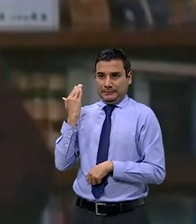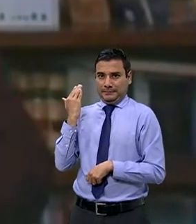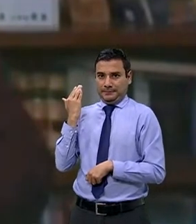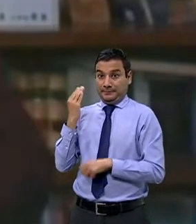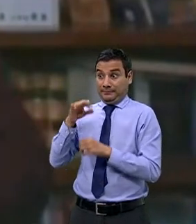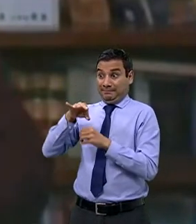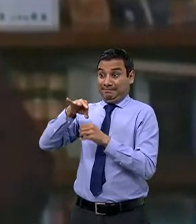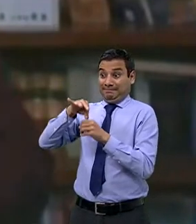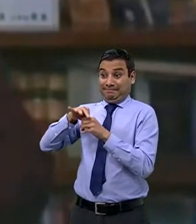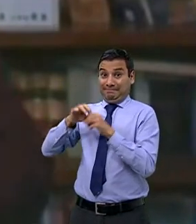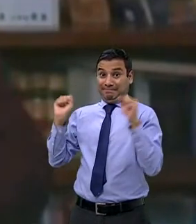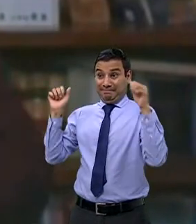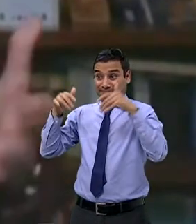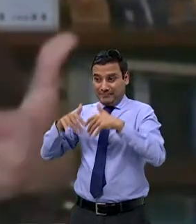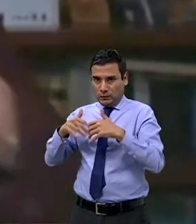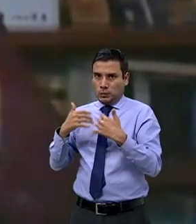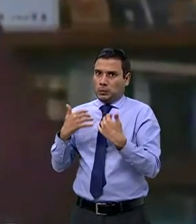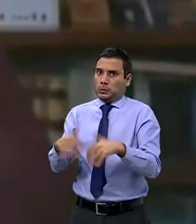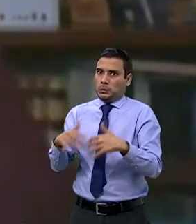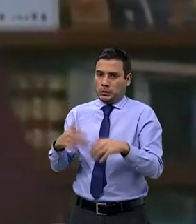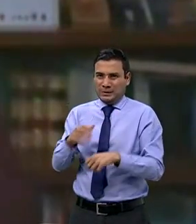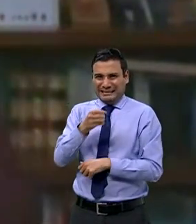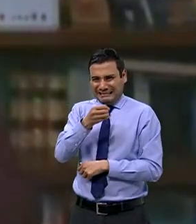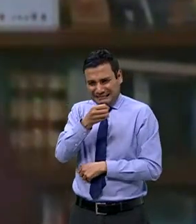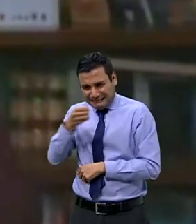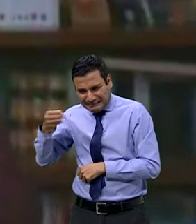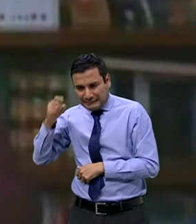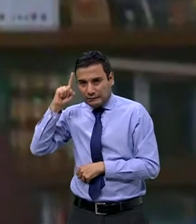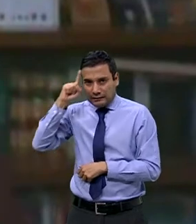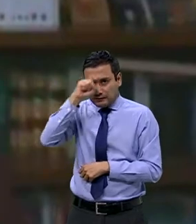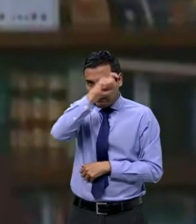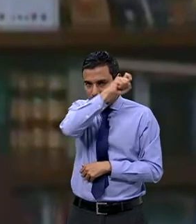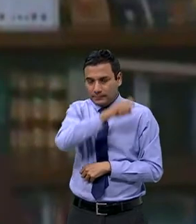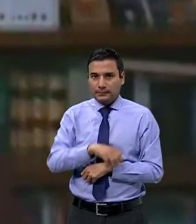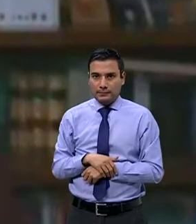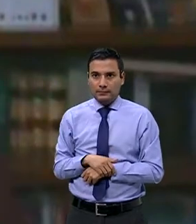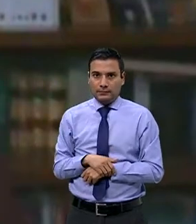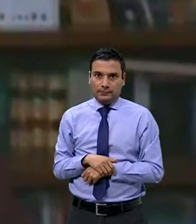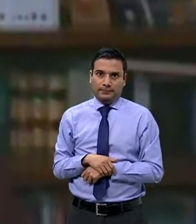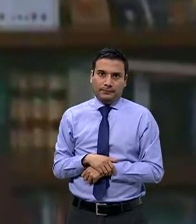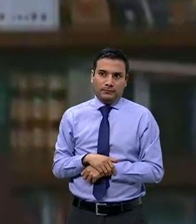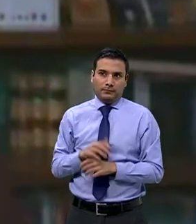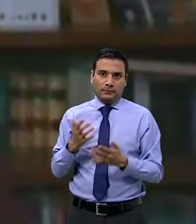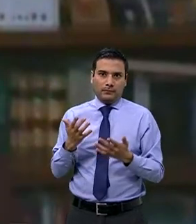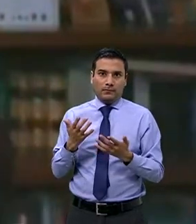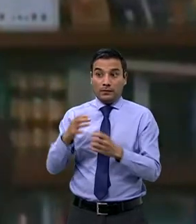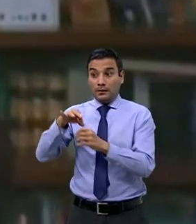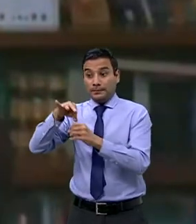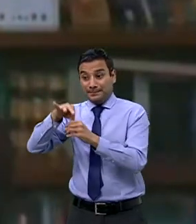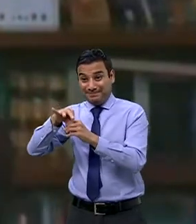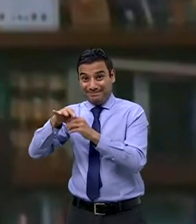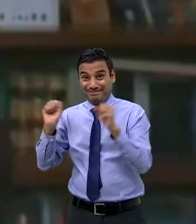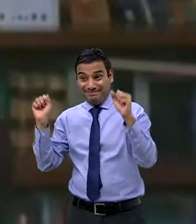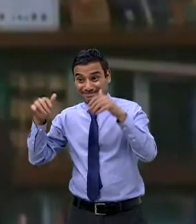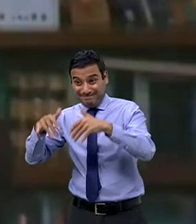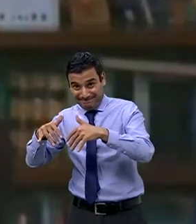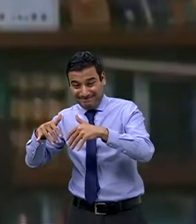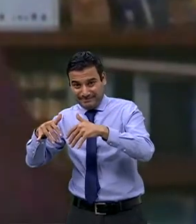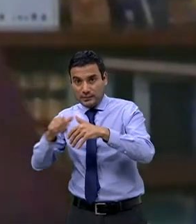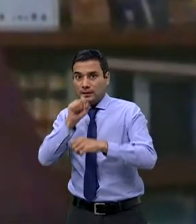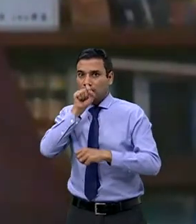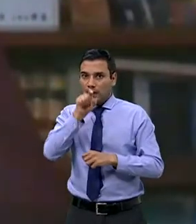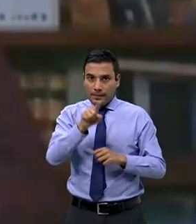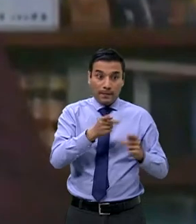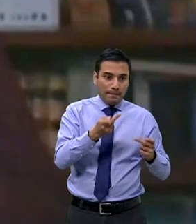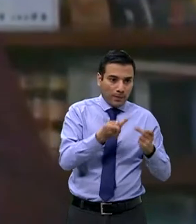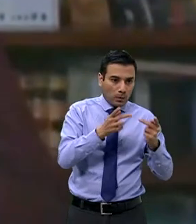complejo y entramos desde antes de manera coetánea fuimos trabajando en la consulta